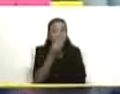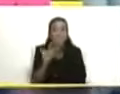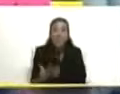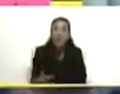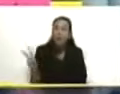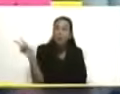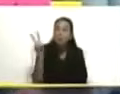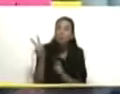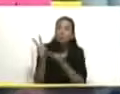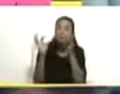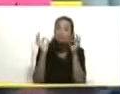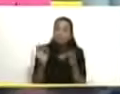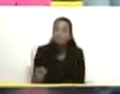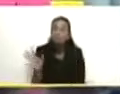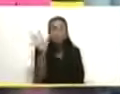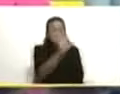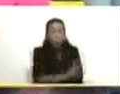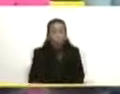Venezuela.